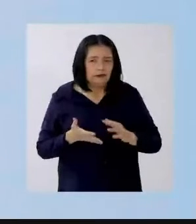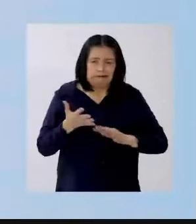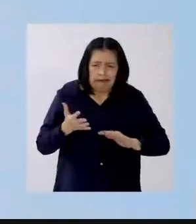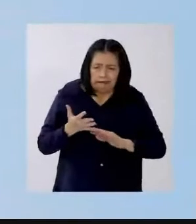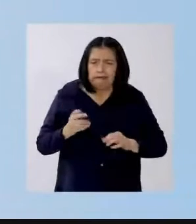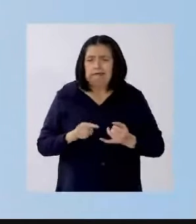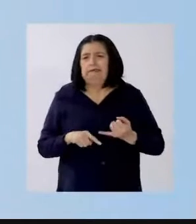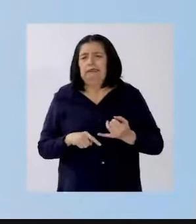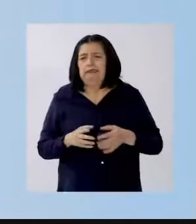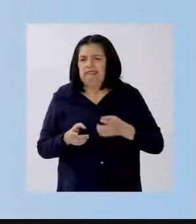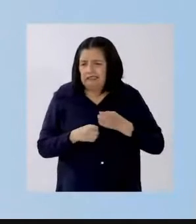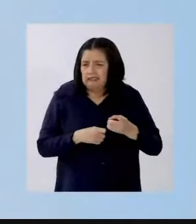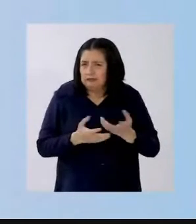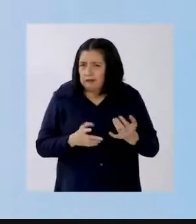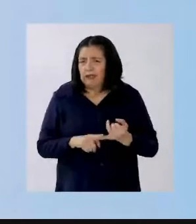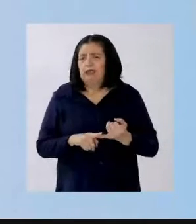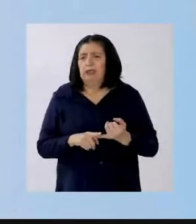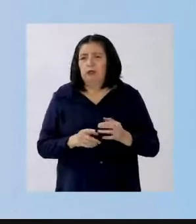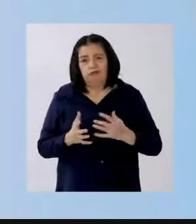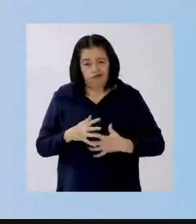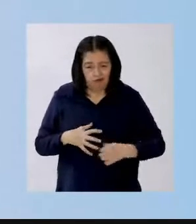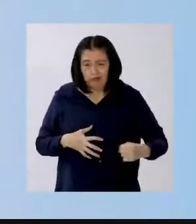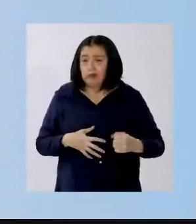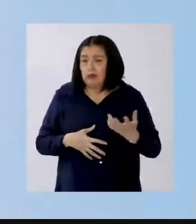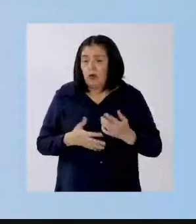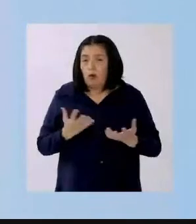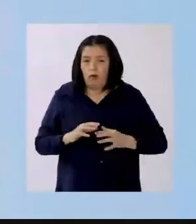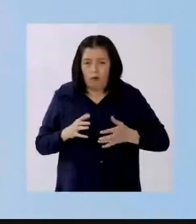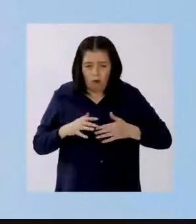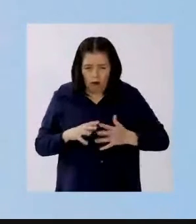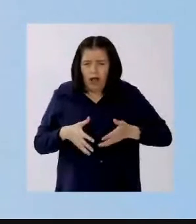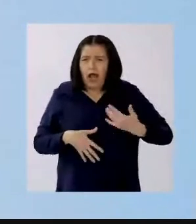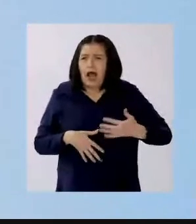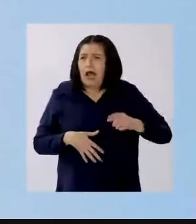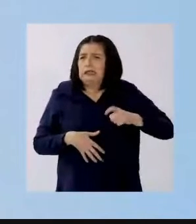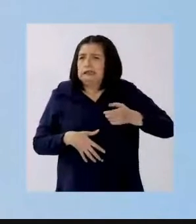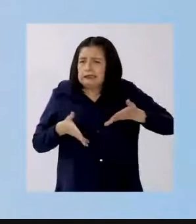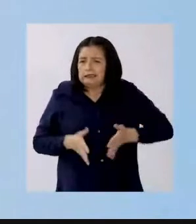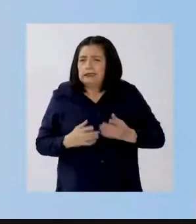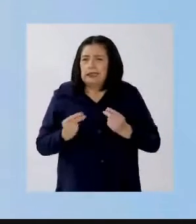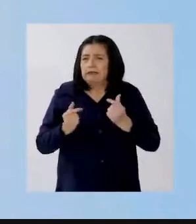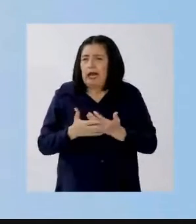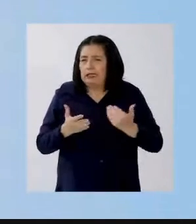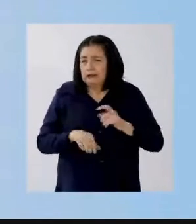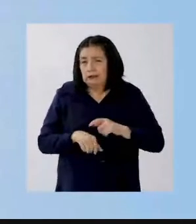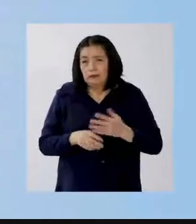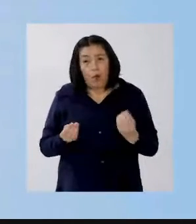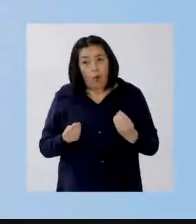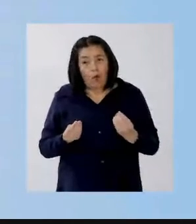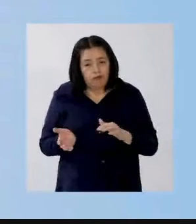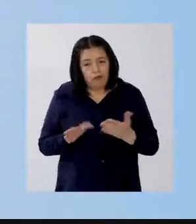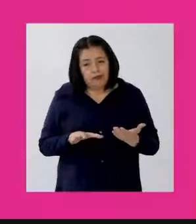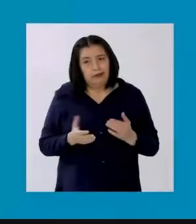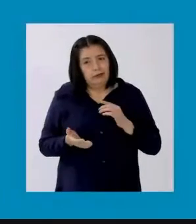sangrado, lesiones, aborto, parto prematuro e incluso la muerte del bebé y